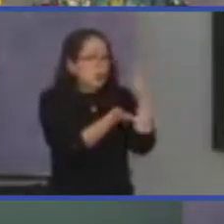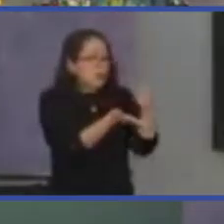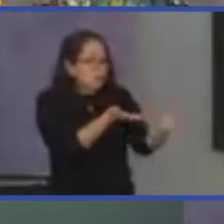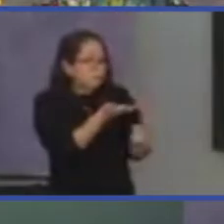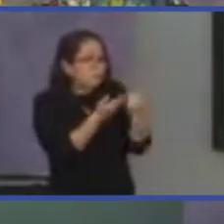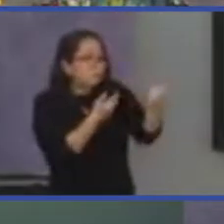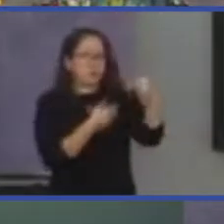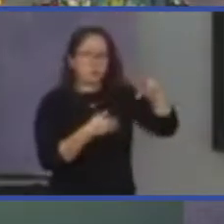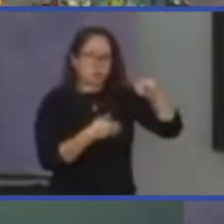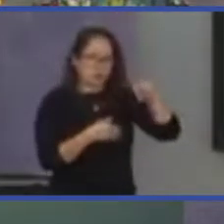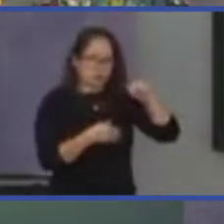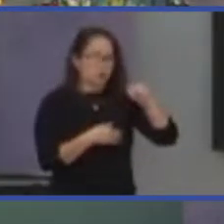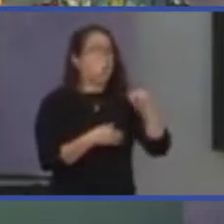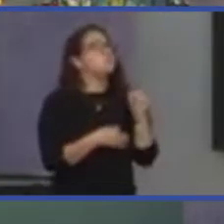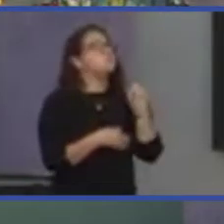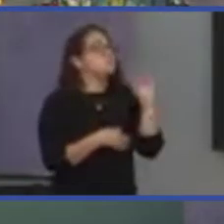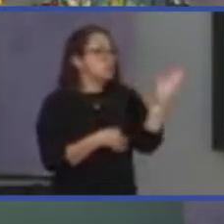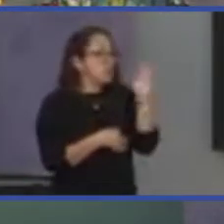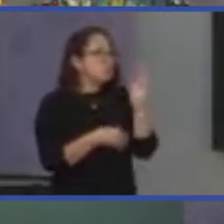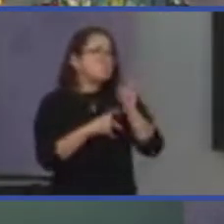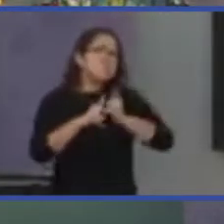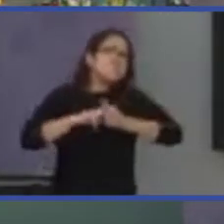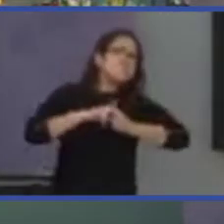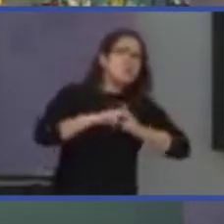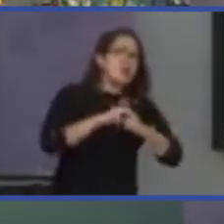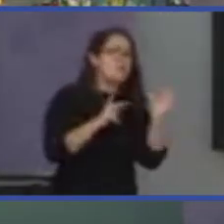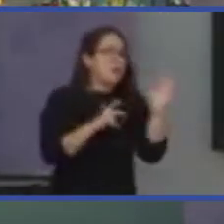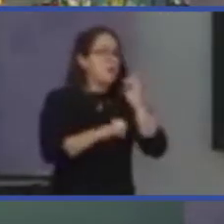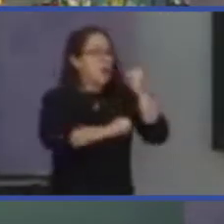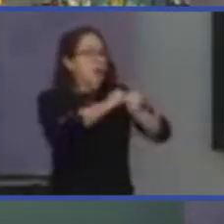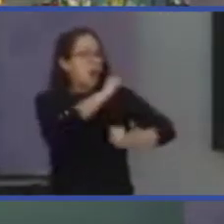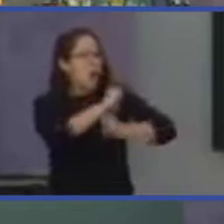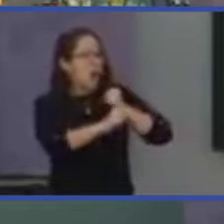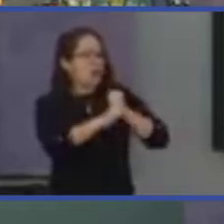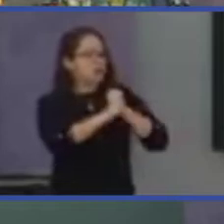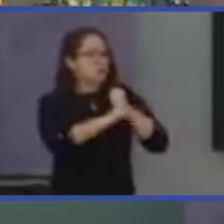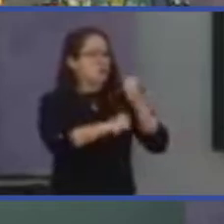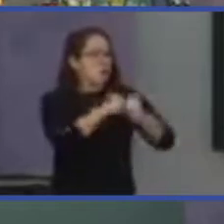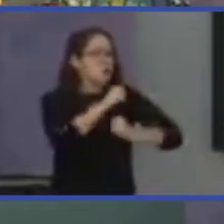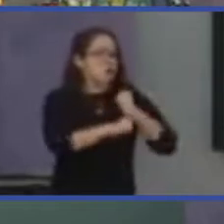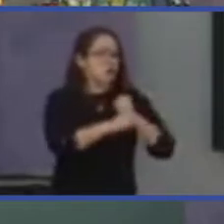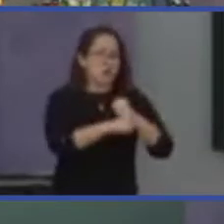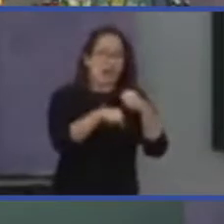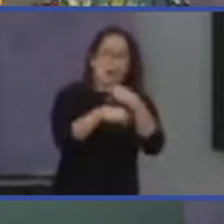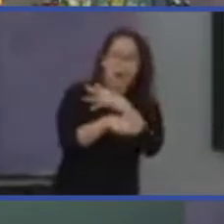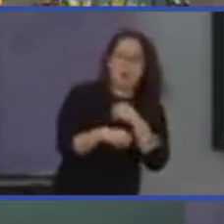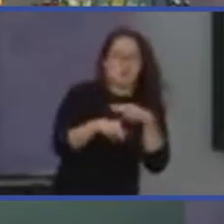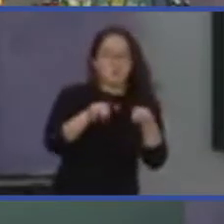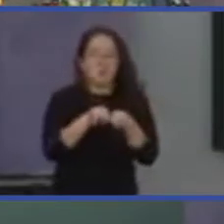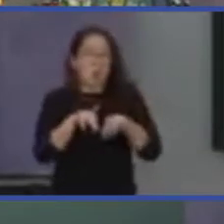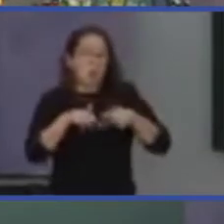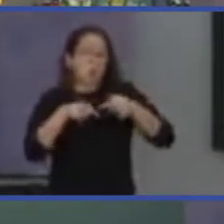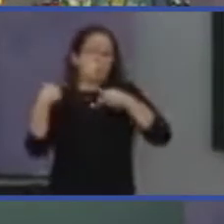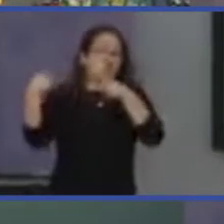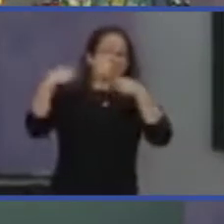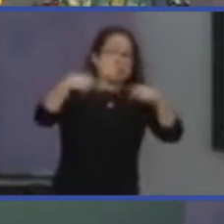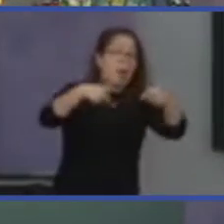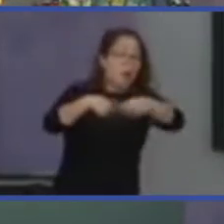Podríamos estar generaciones y generaciones de nuestros hijos, nietos, bisnietos contándolas y se acabarían.